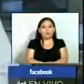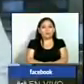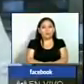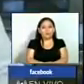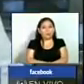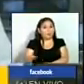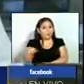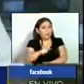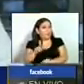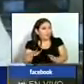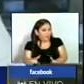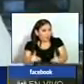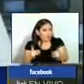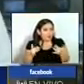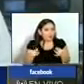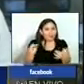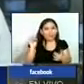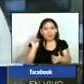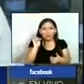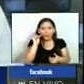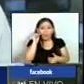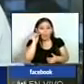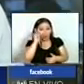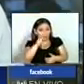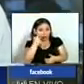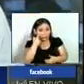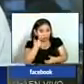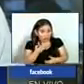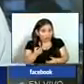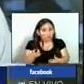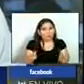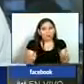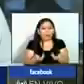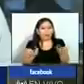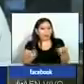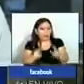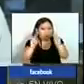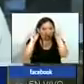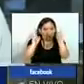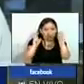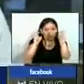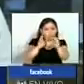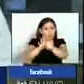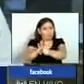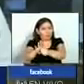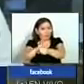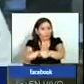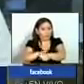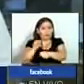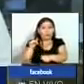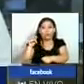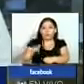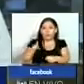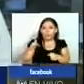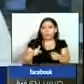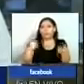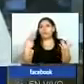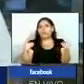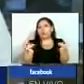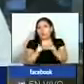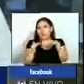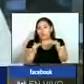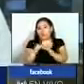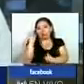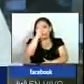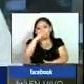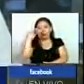¿Cómo están amigos De la red de noticias Salva Visión Para informarles Respecto a la situación Del COVID Del coronavirus Que está atacando También a